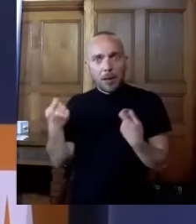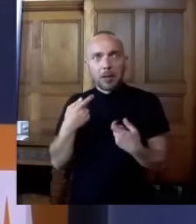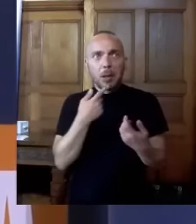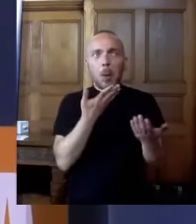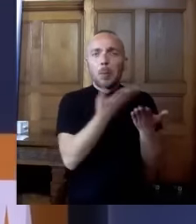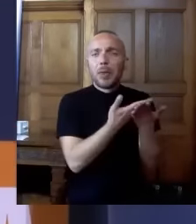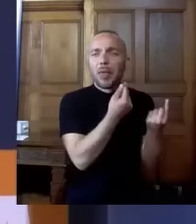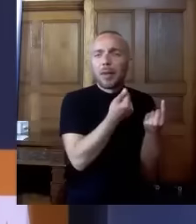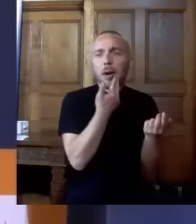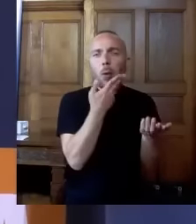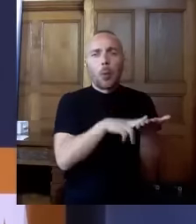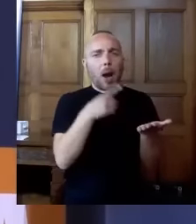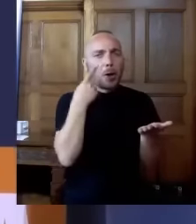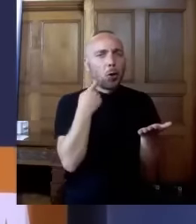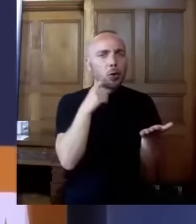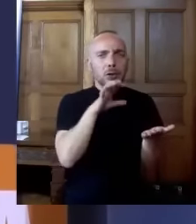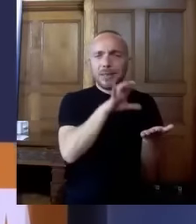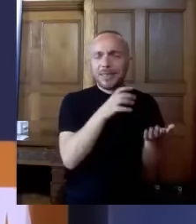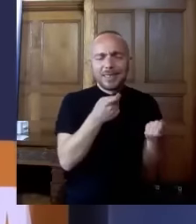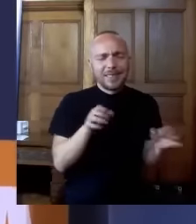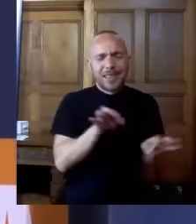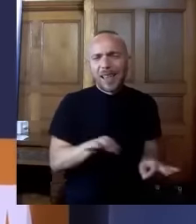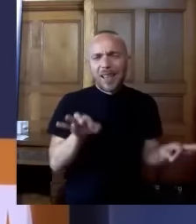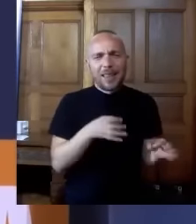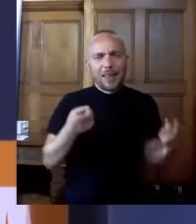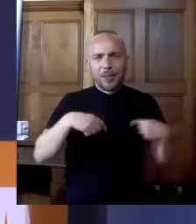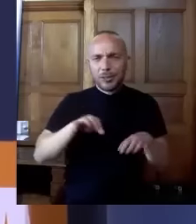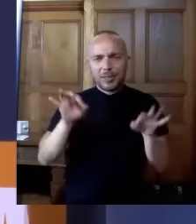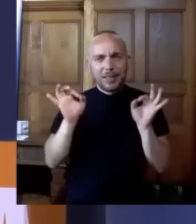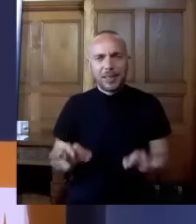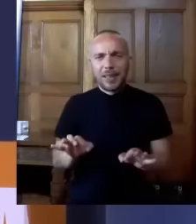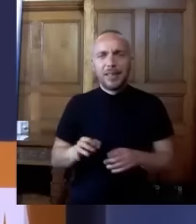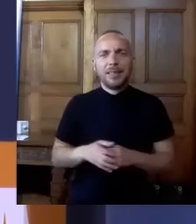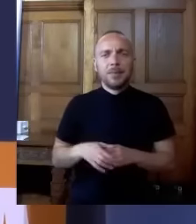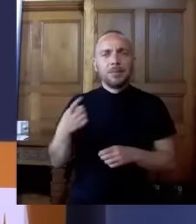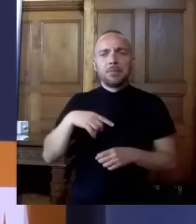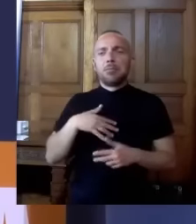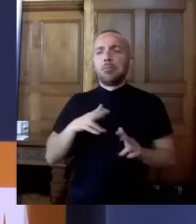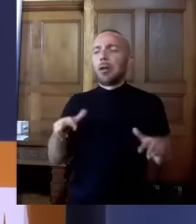Euro a los bancos de este país y pudiendo poro Tom